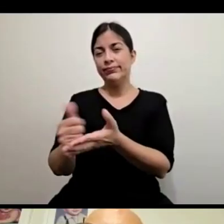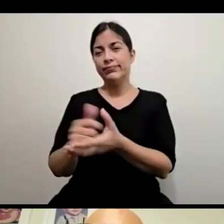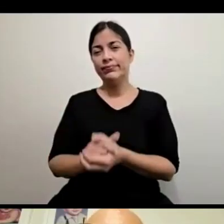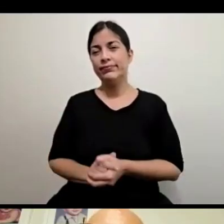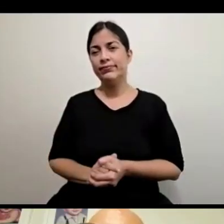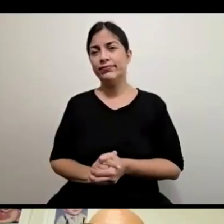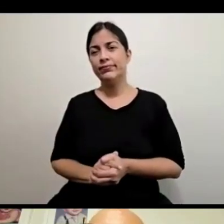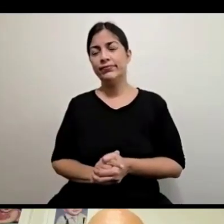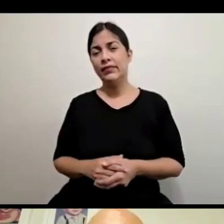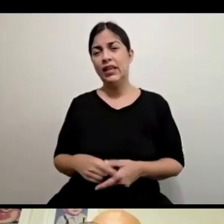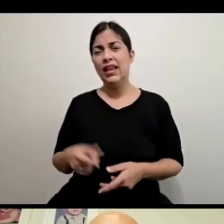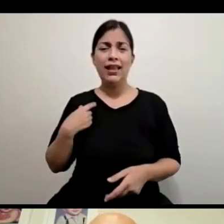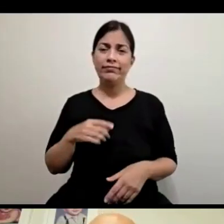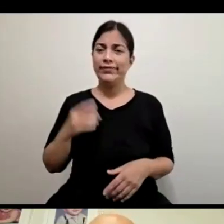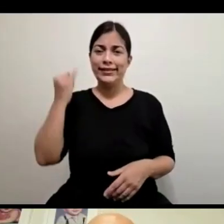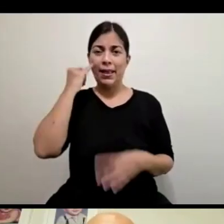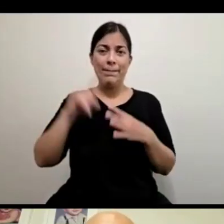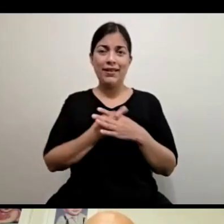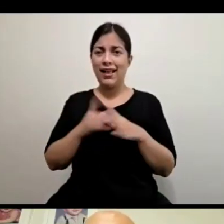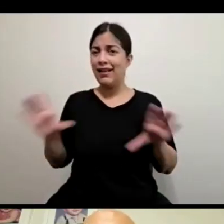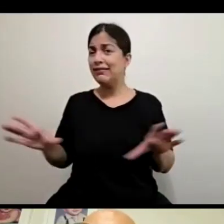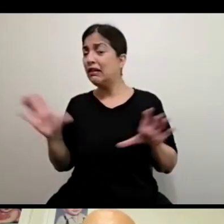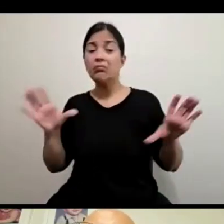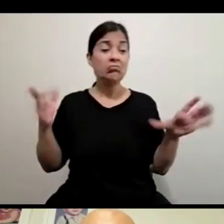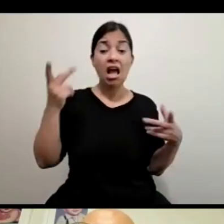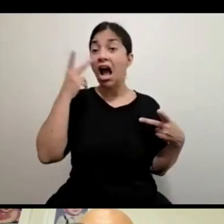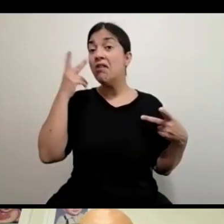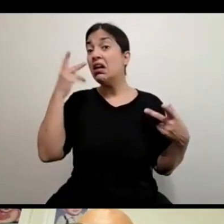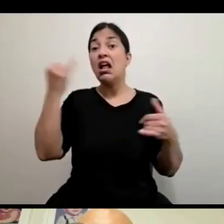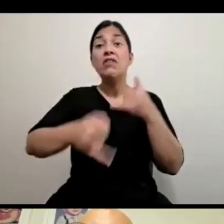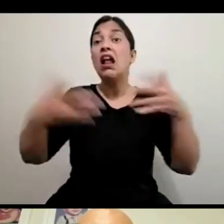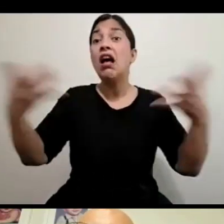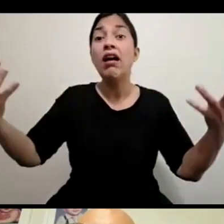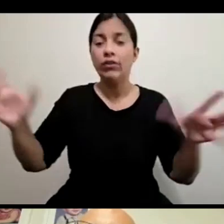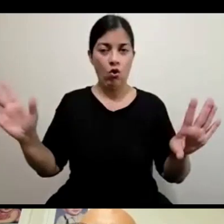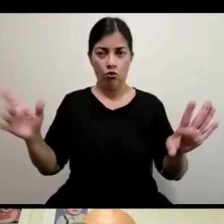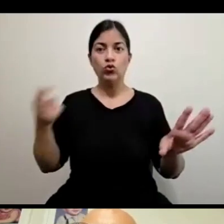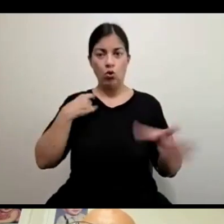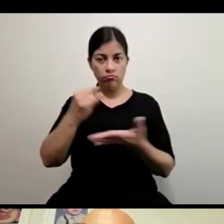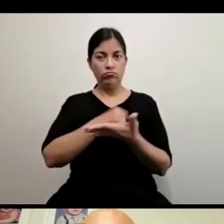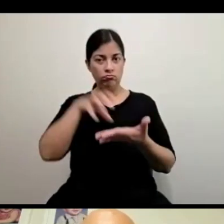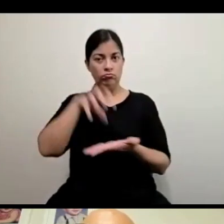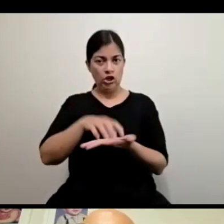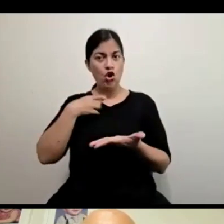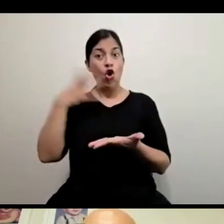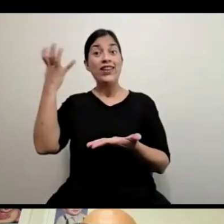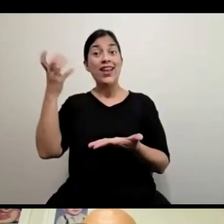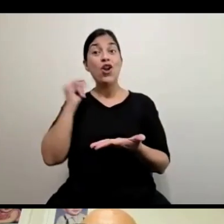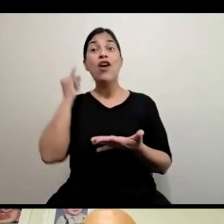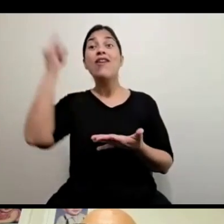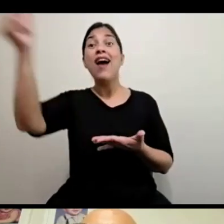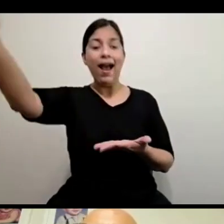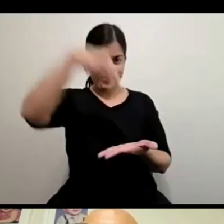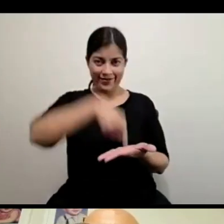ver lo que sale, ¿no? No, yo quiero ver lo que yo quiero hacer, yo quiero llegar a esto, ¿verdad? No es que no puedo crear